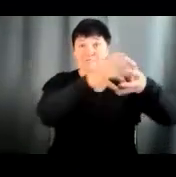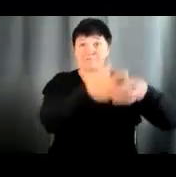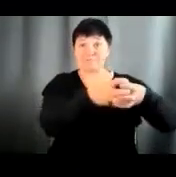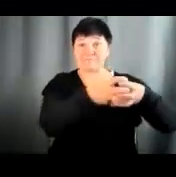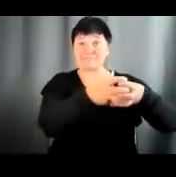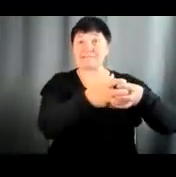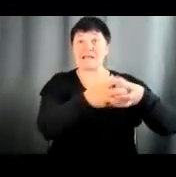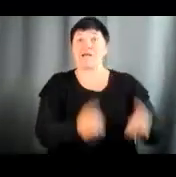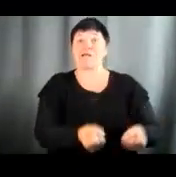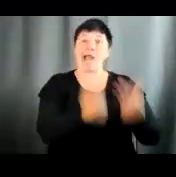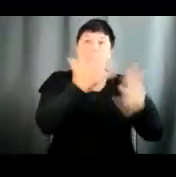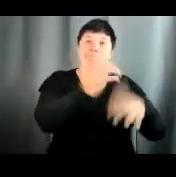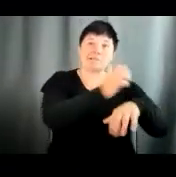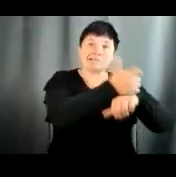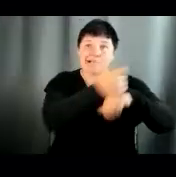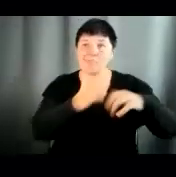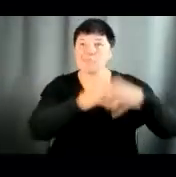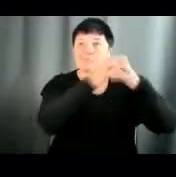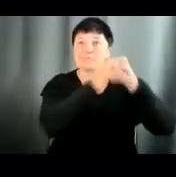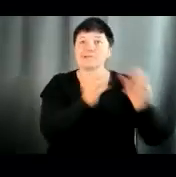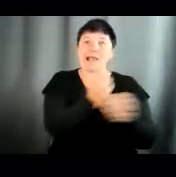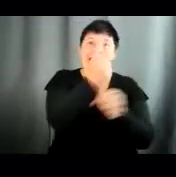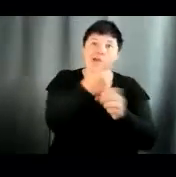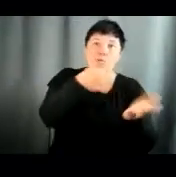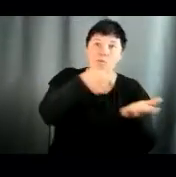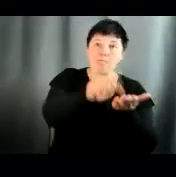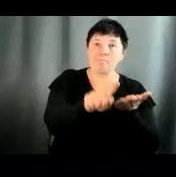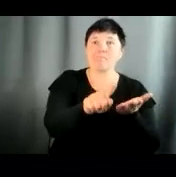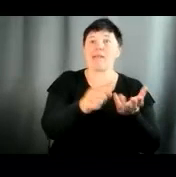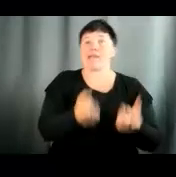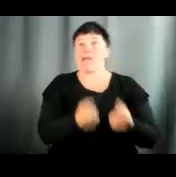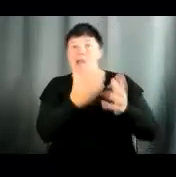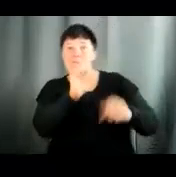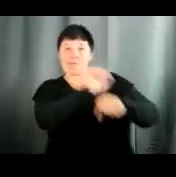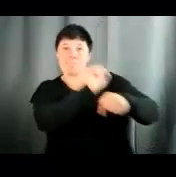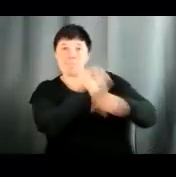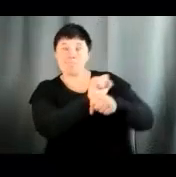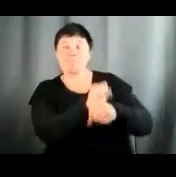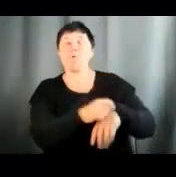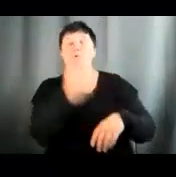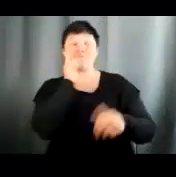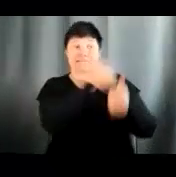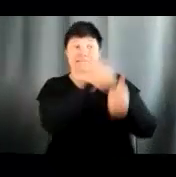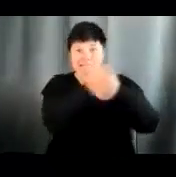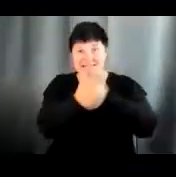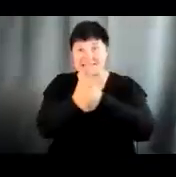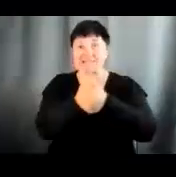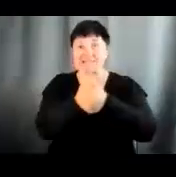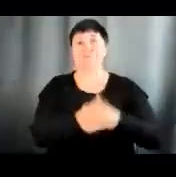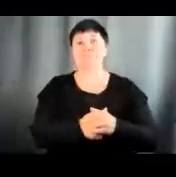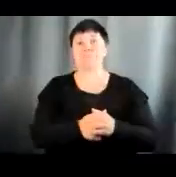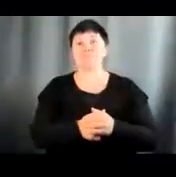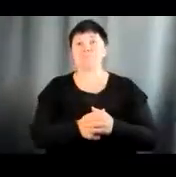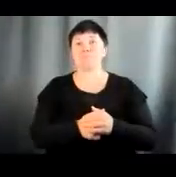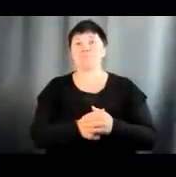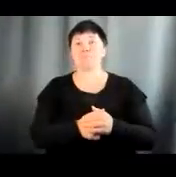establecimientos pago anual y número de empleados. Para cada uno de estos tenemos cada una de las